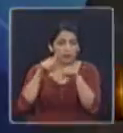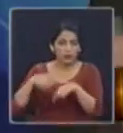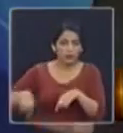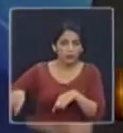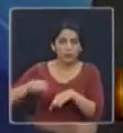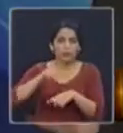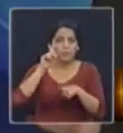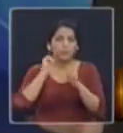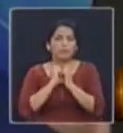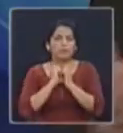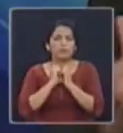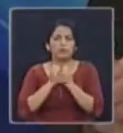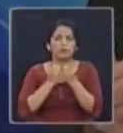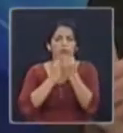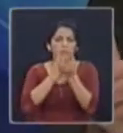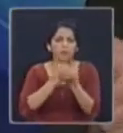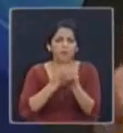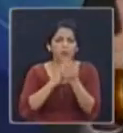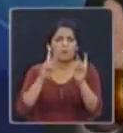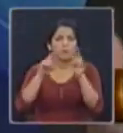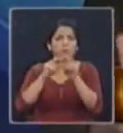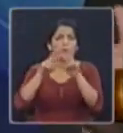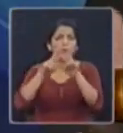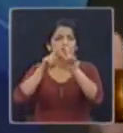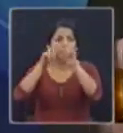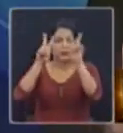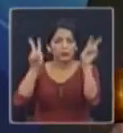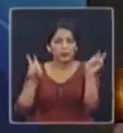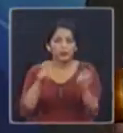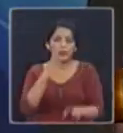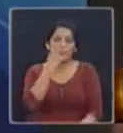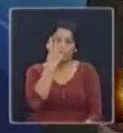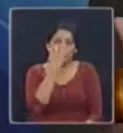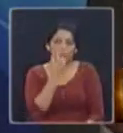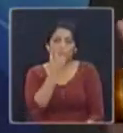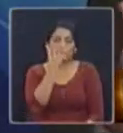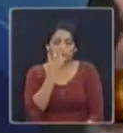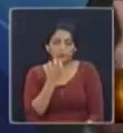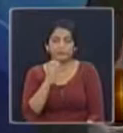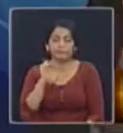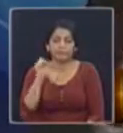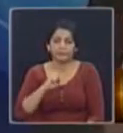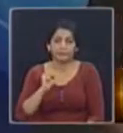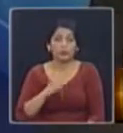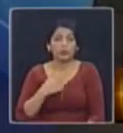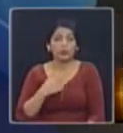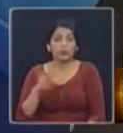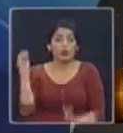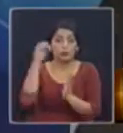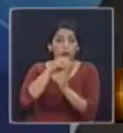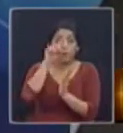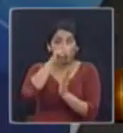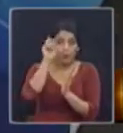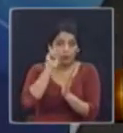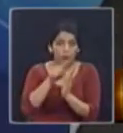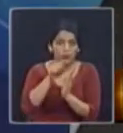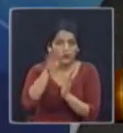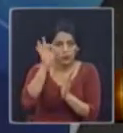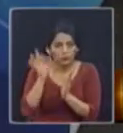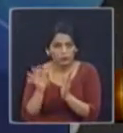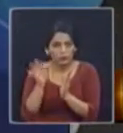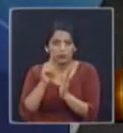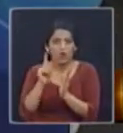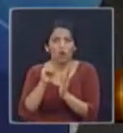No preguntas, porque, insisto, las preguntas las tiene que hacer el presidente de la República. Y en estos temas